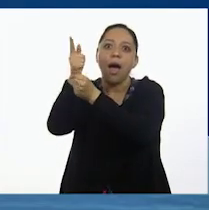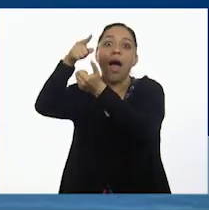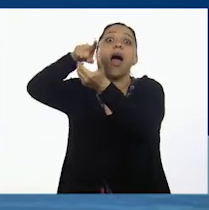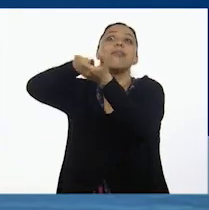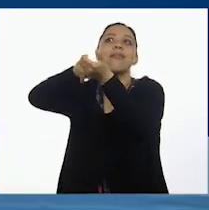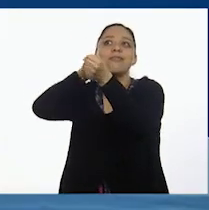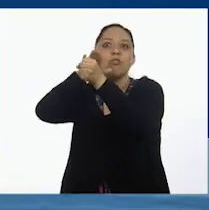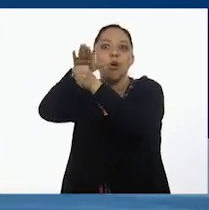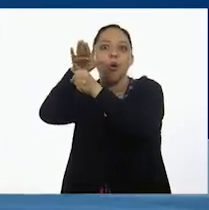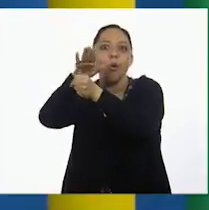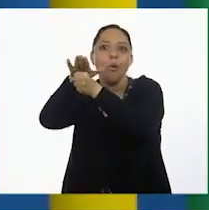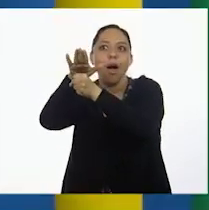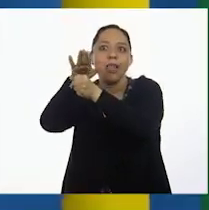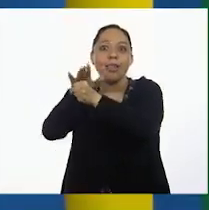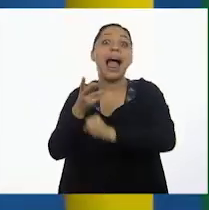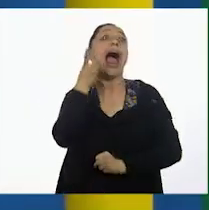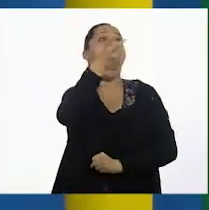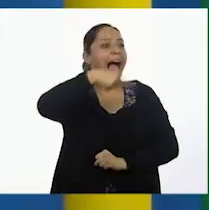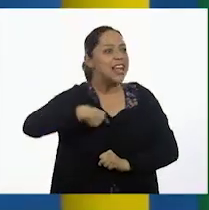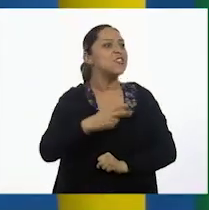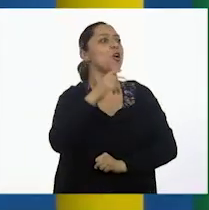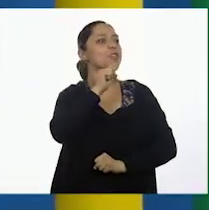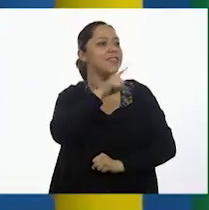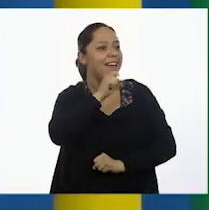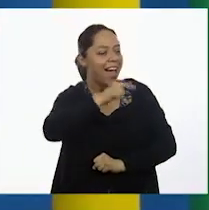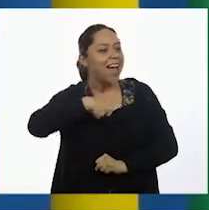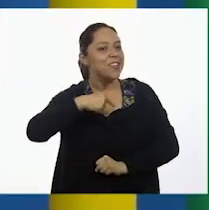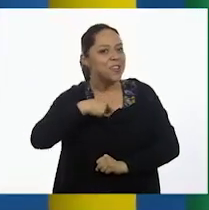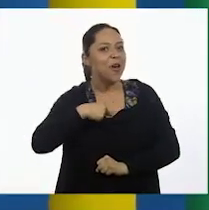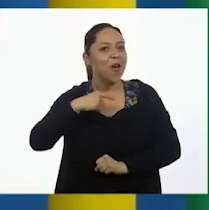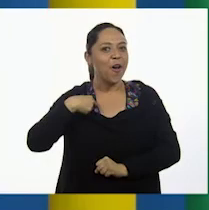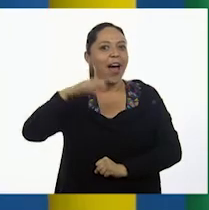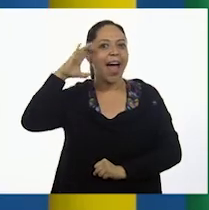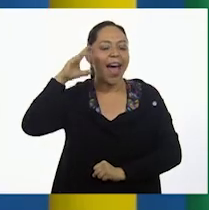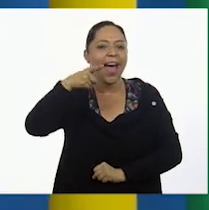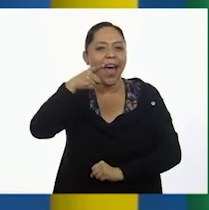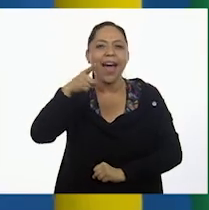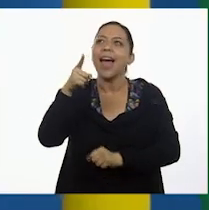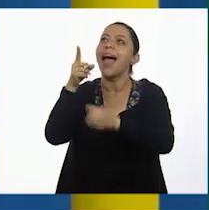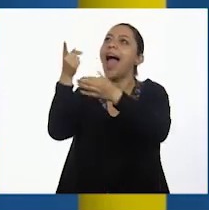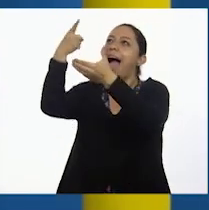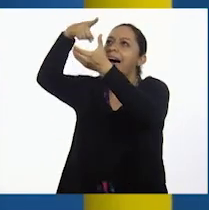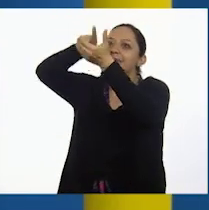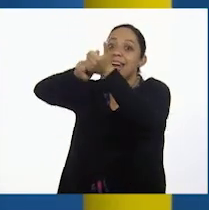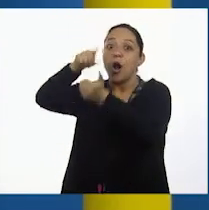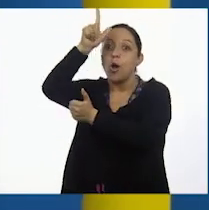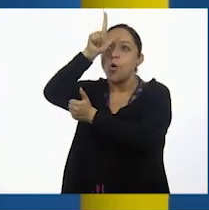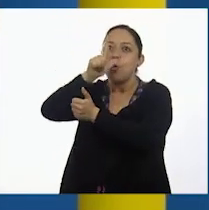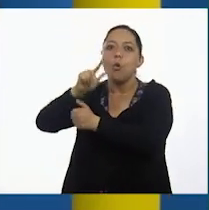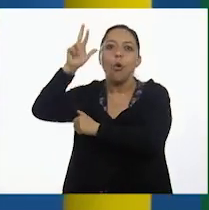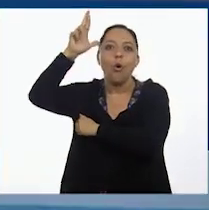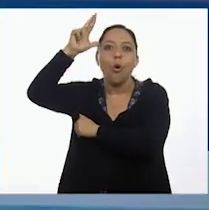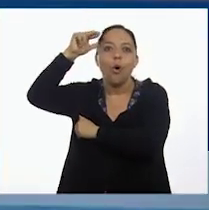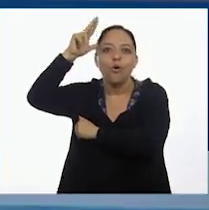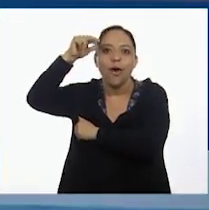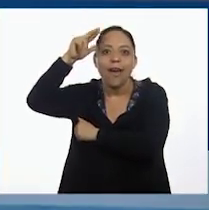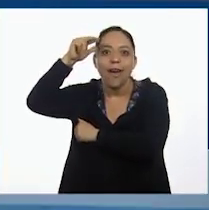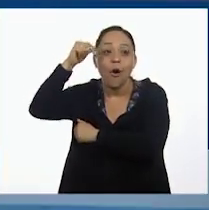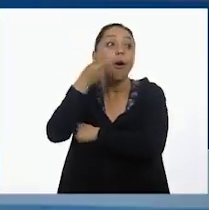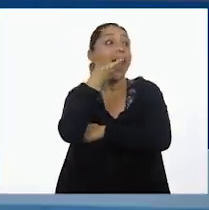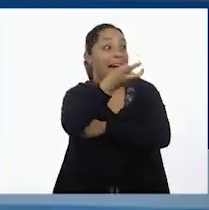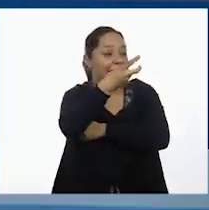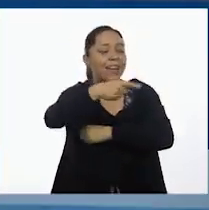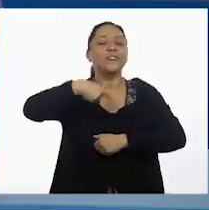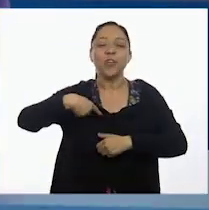que está ahí. ¡Ay, yo también he escuchado de eso! Es la figura de un conejo, ¿verdad? ¡De un conejo! Sí, yo